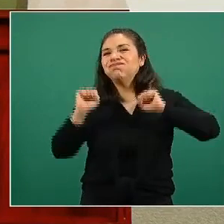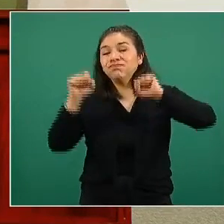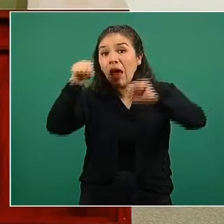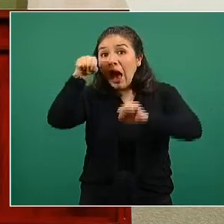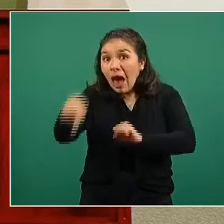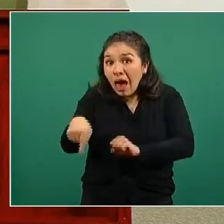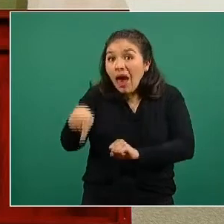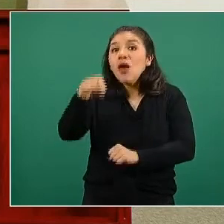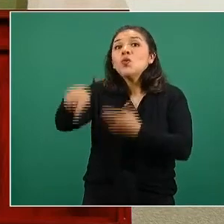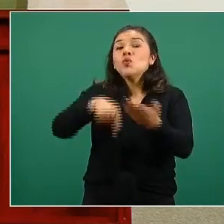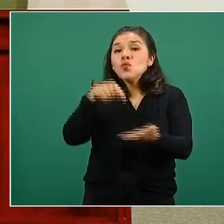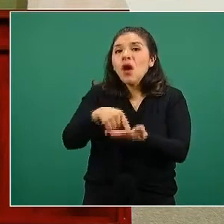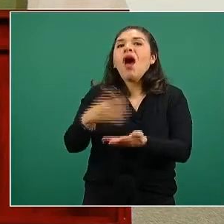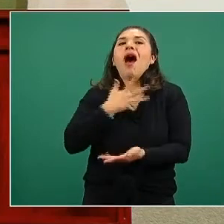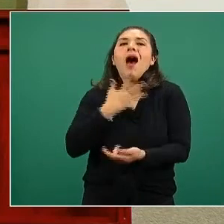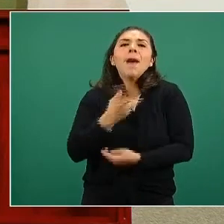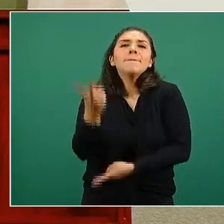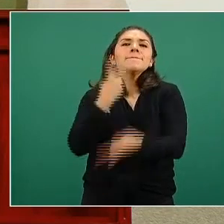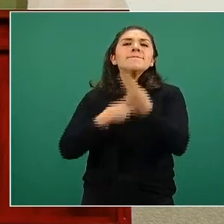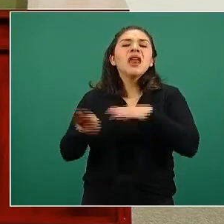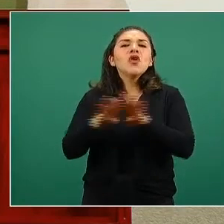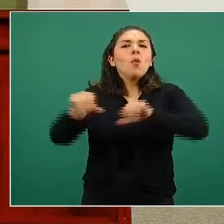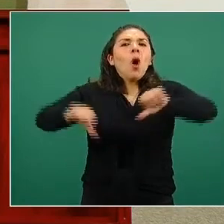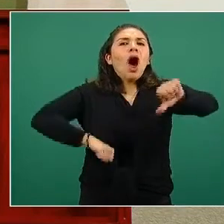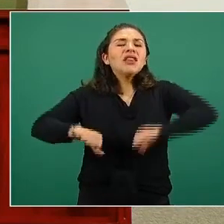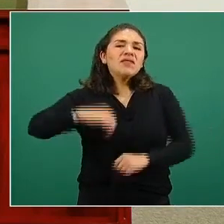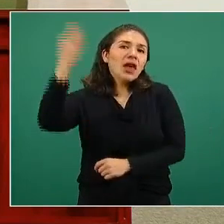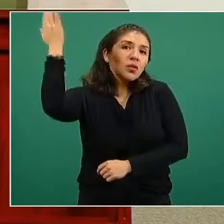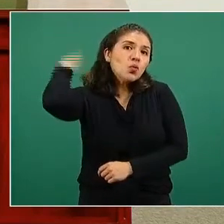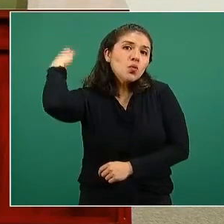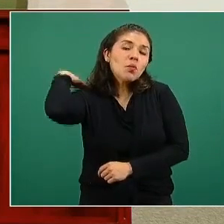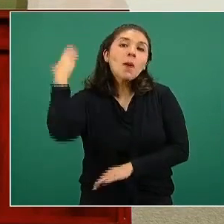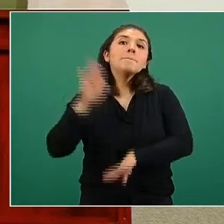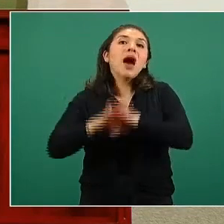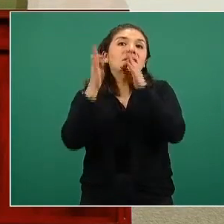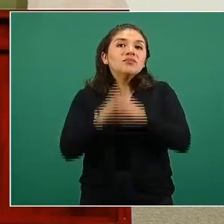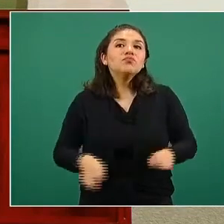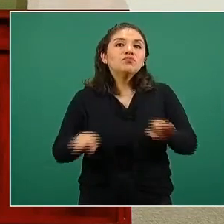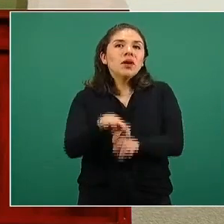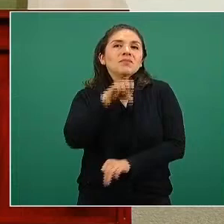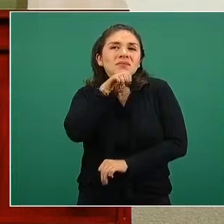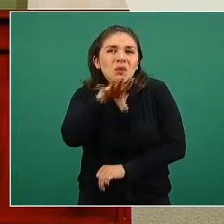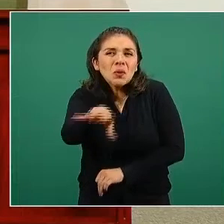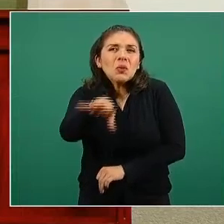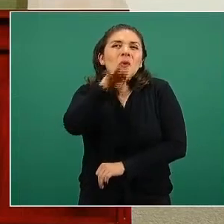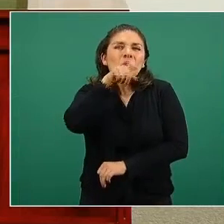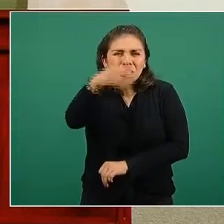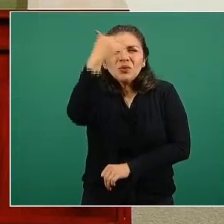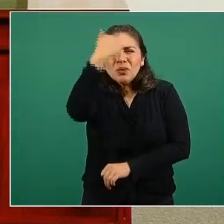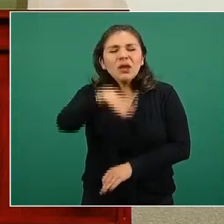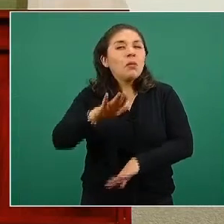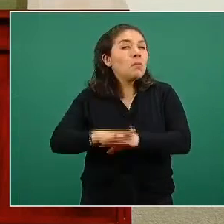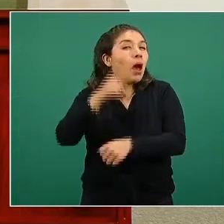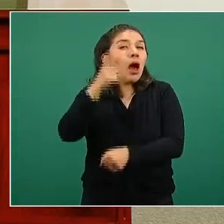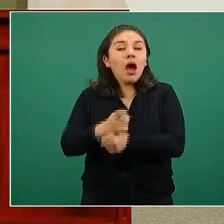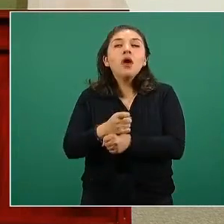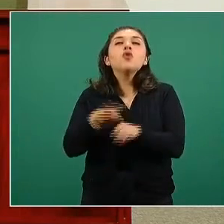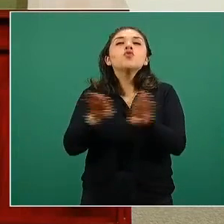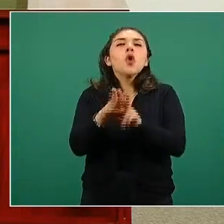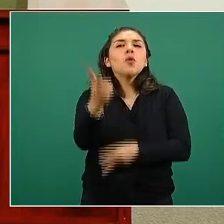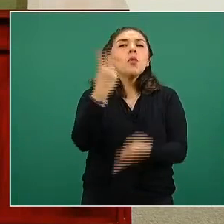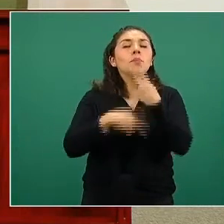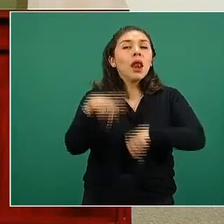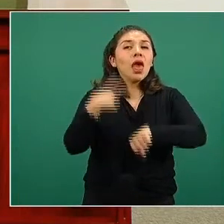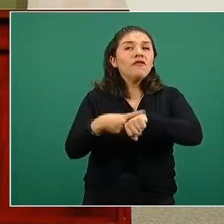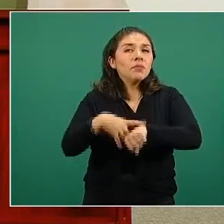ejercicio lógicamente produce una actividad pulmonar importante. Sabemos que el mecanismo de transmisión del virus